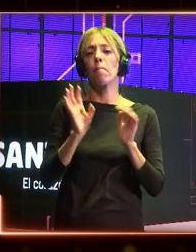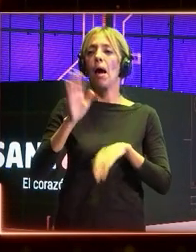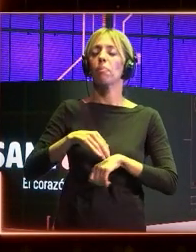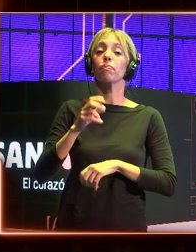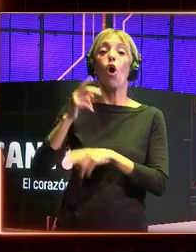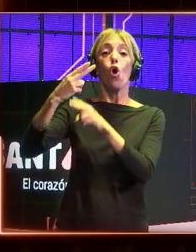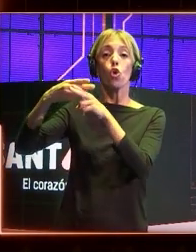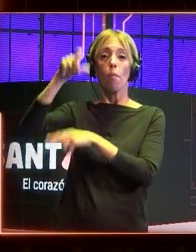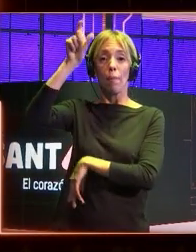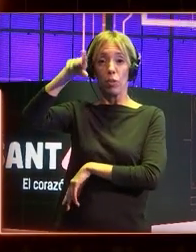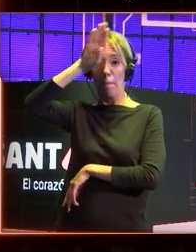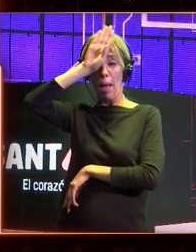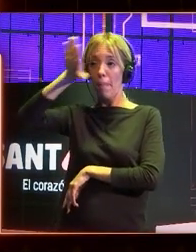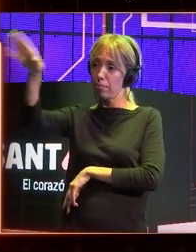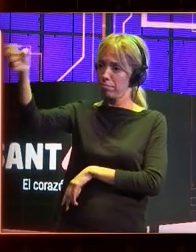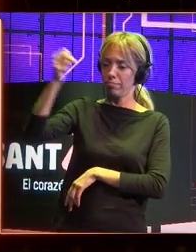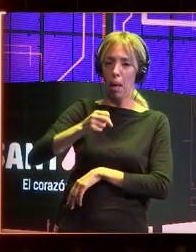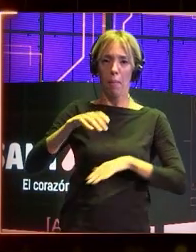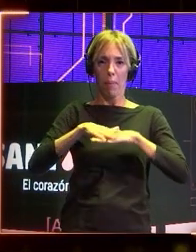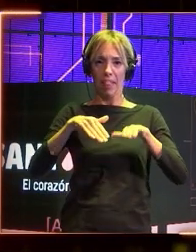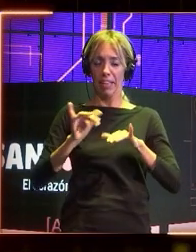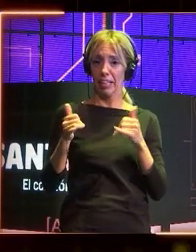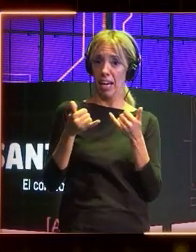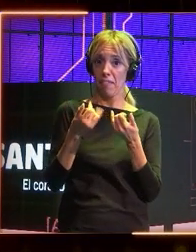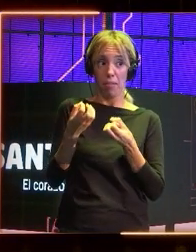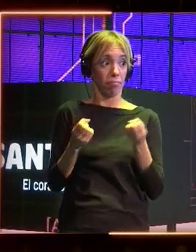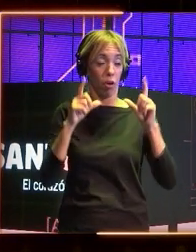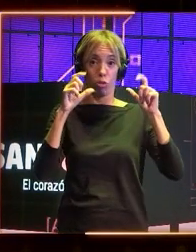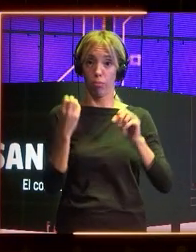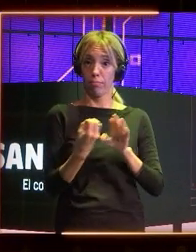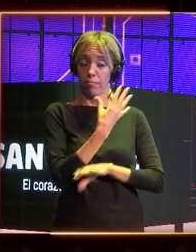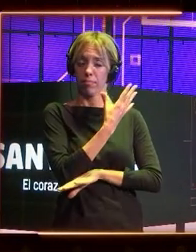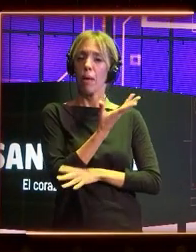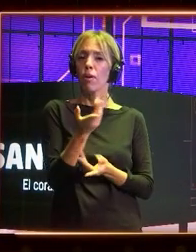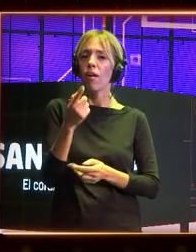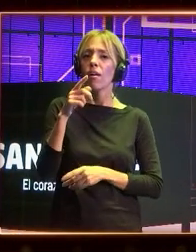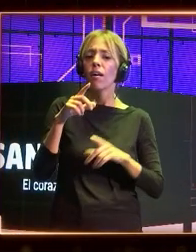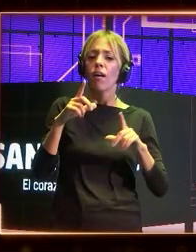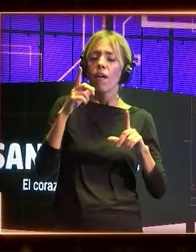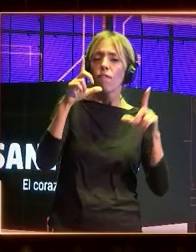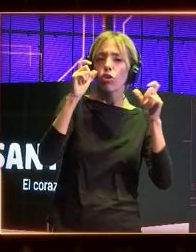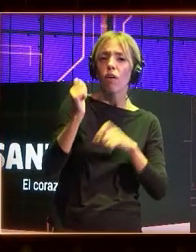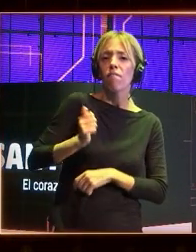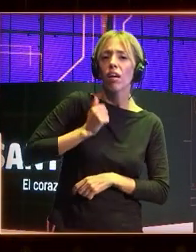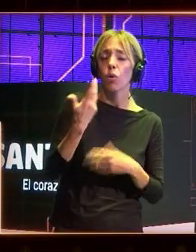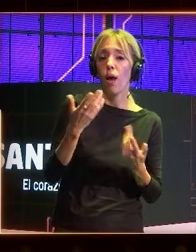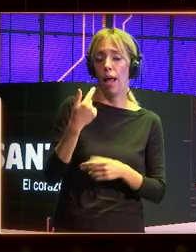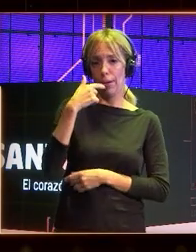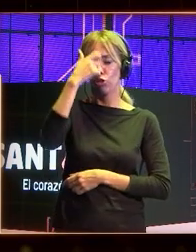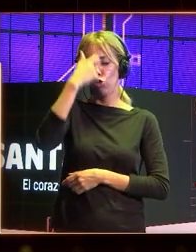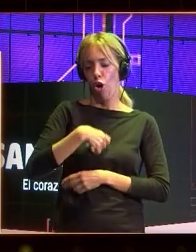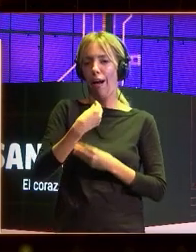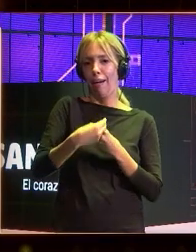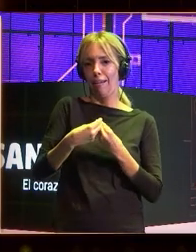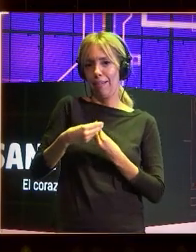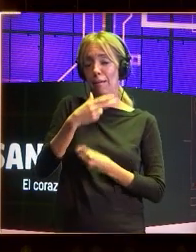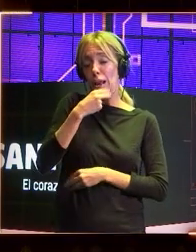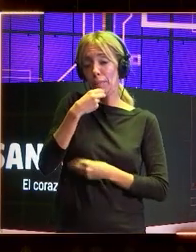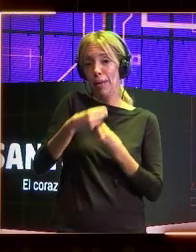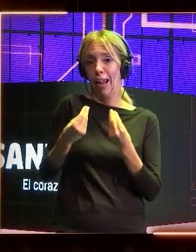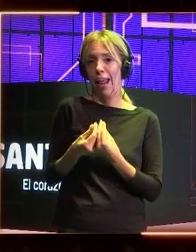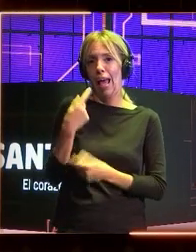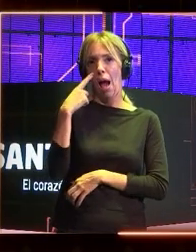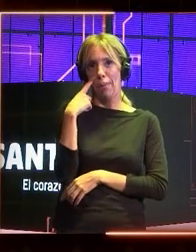de Roma en una playa de tenerife no y te genera esta imagen de aquí Cómo podemos saber que la imagen es falsa pues como canarión yo sé que en tenerife no hay playas